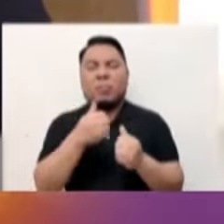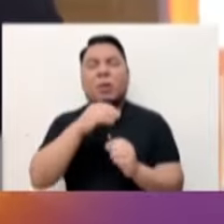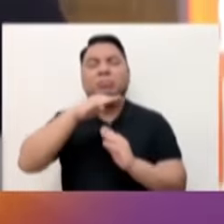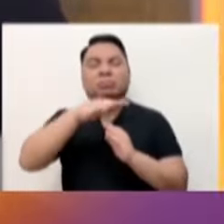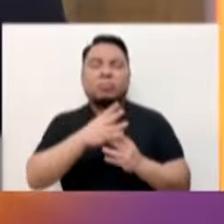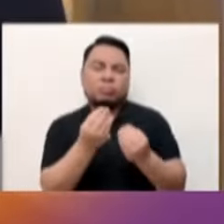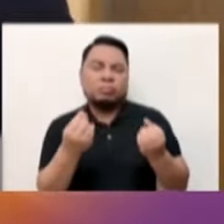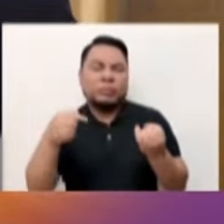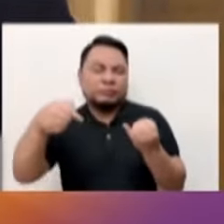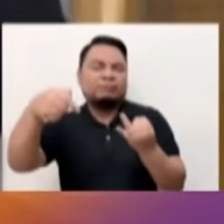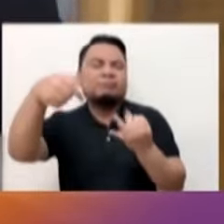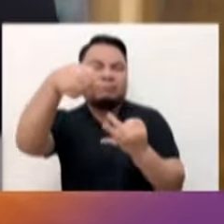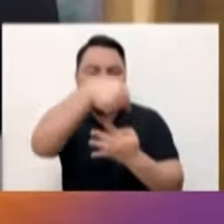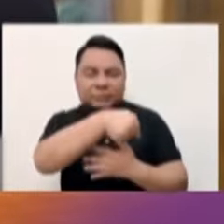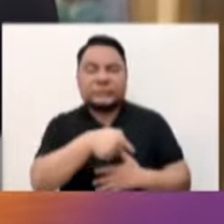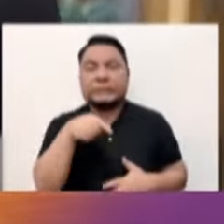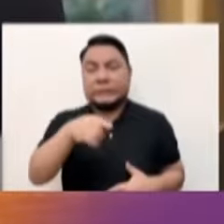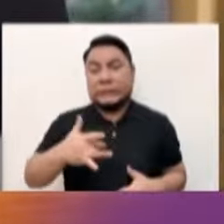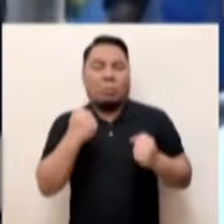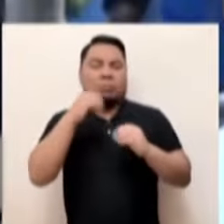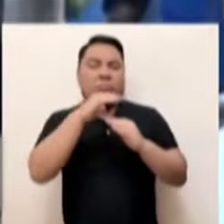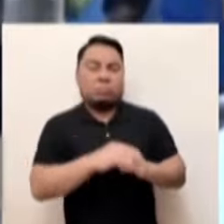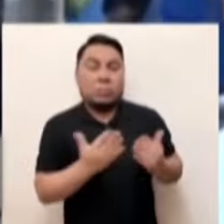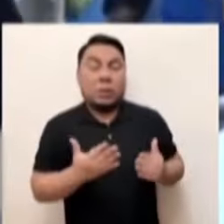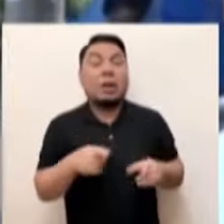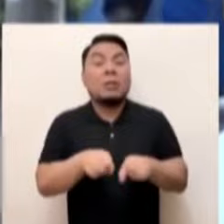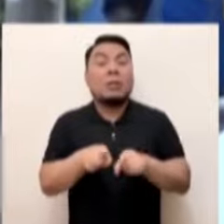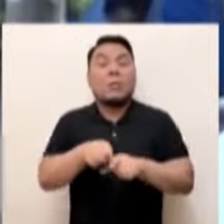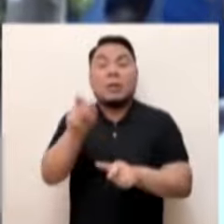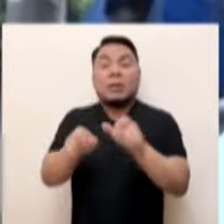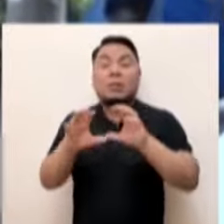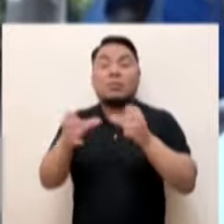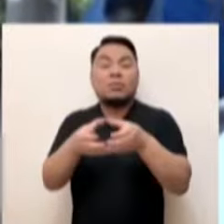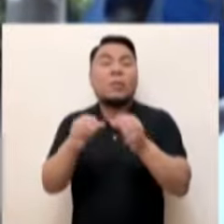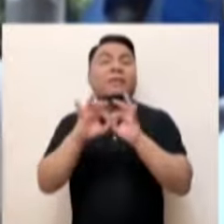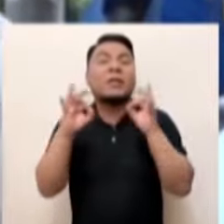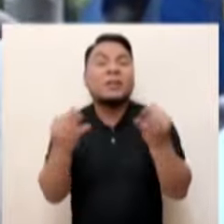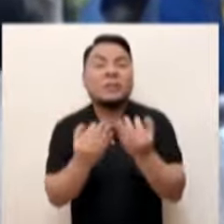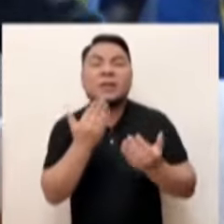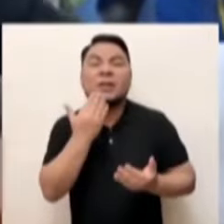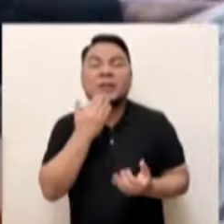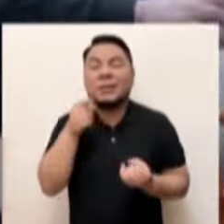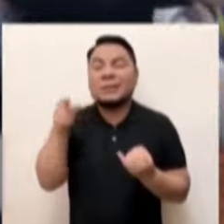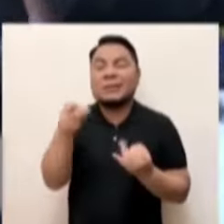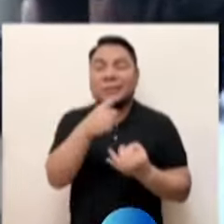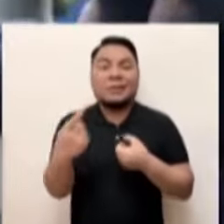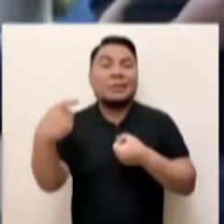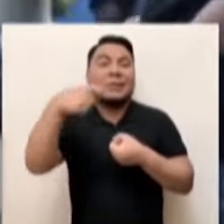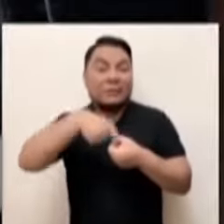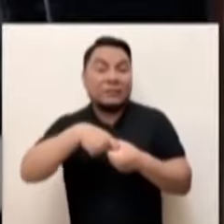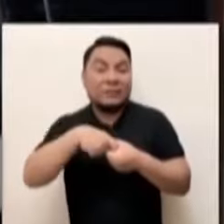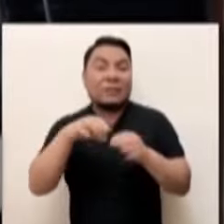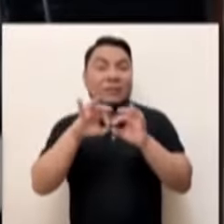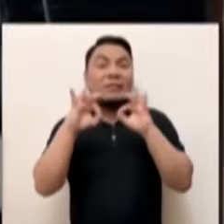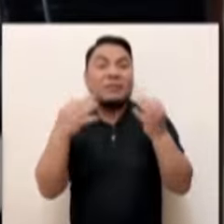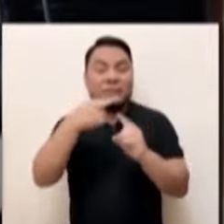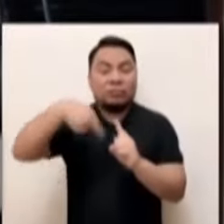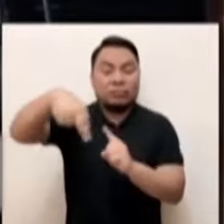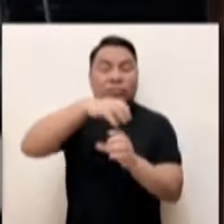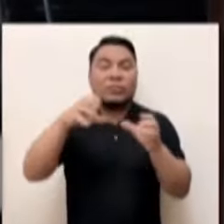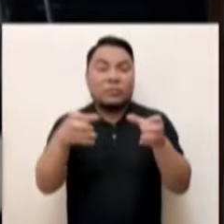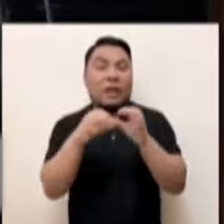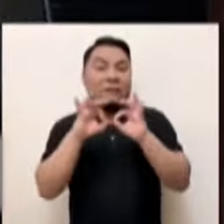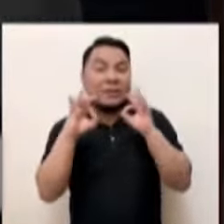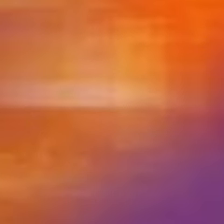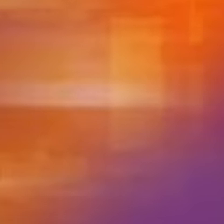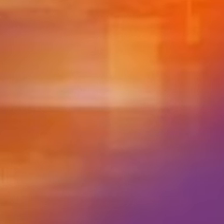indicadores de denuncia, no hay riesgo de afectación. No hay una línea temporal y exacta. Pero recordemos pues que no vamos a esperar un feminicidio,